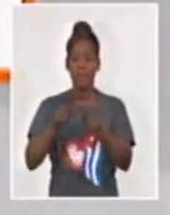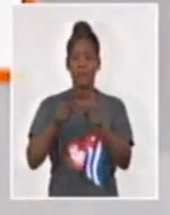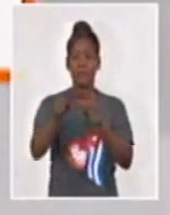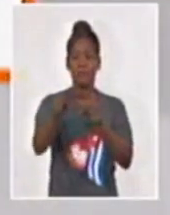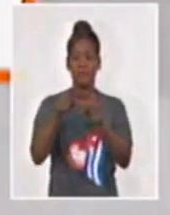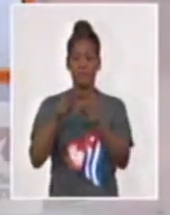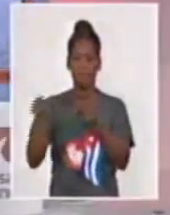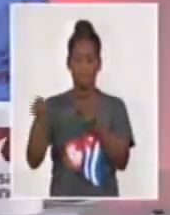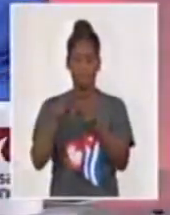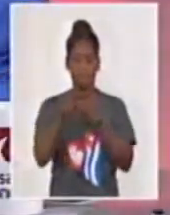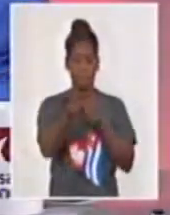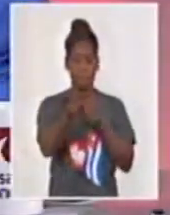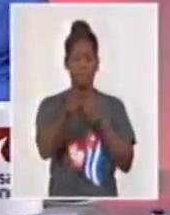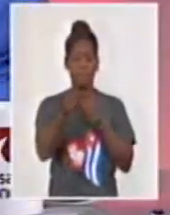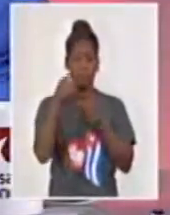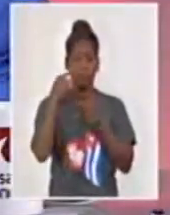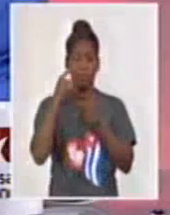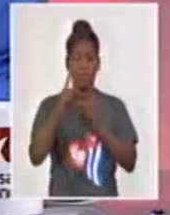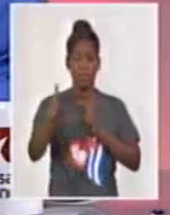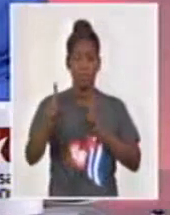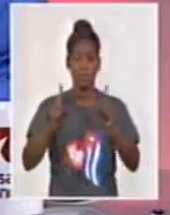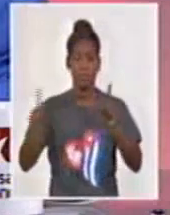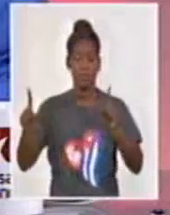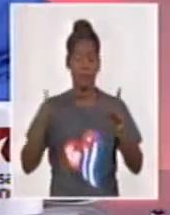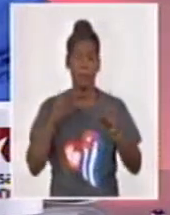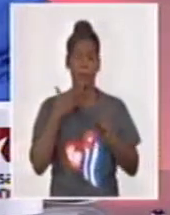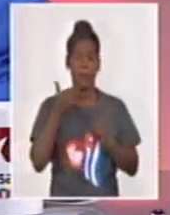de la coordinación que se está haciendo con la Central de Trabajadores de